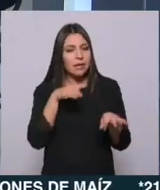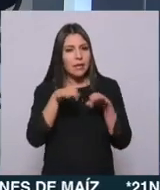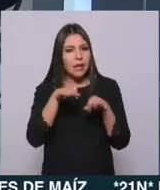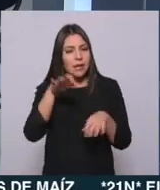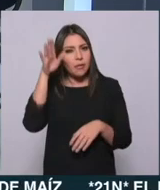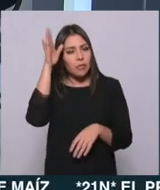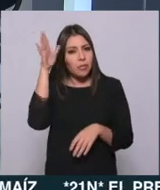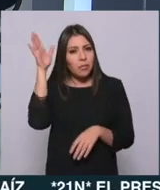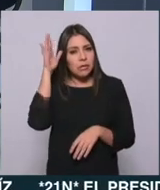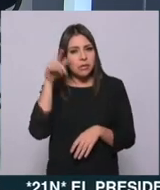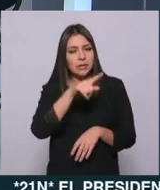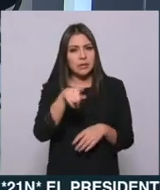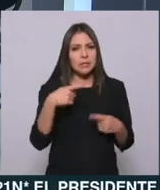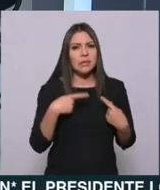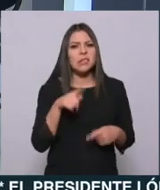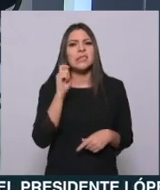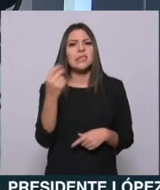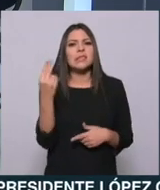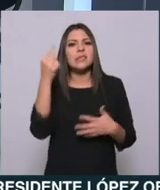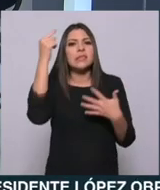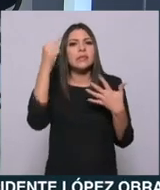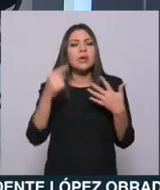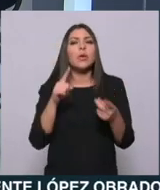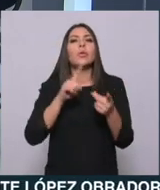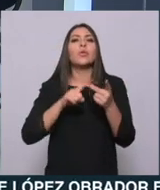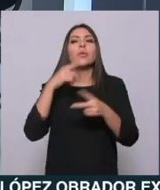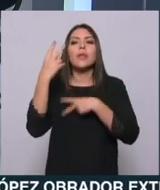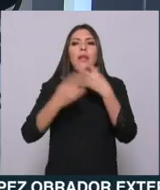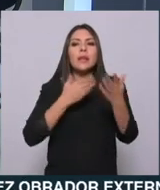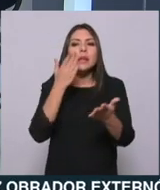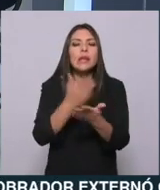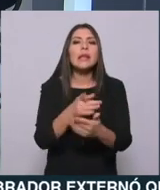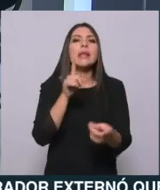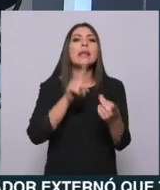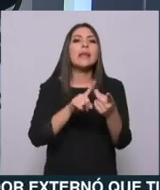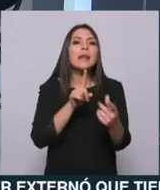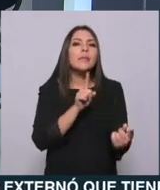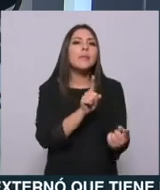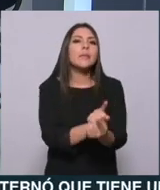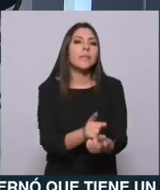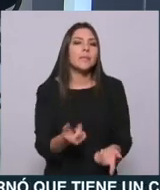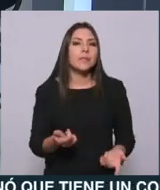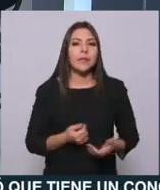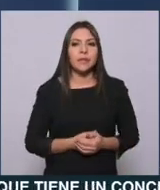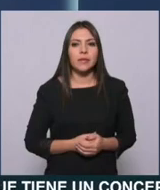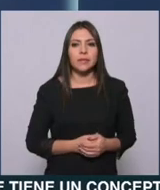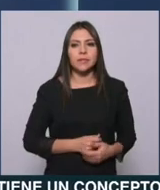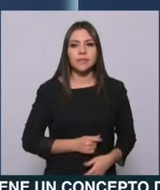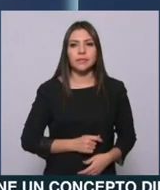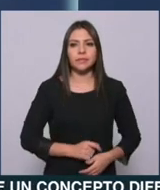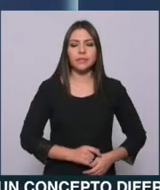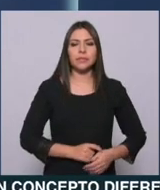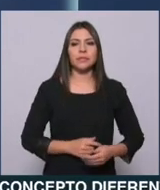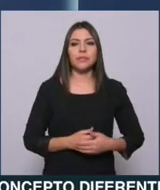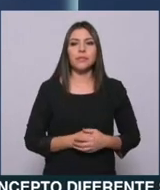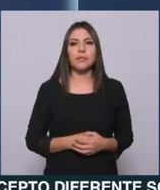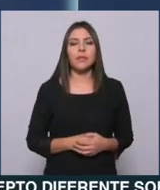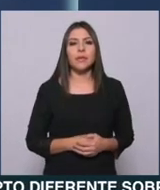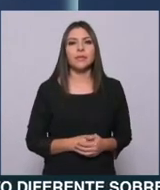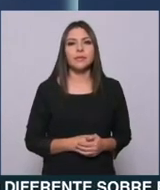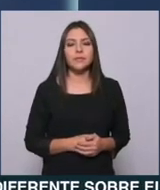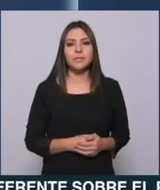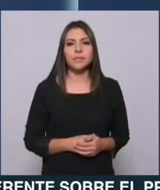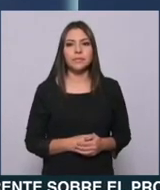sus habitantes, ¿qué requisitos deben cumplir, a dónde deben acudir, con quién se deben presentar? Nuevamente me das oportunidad de comentarte